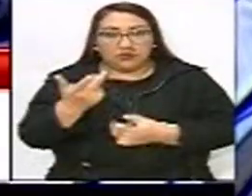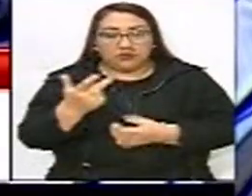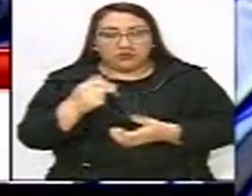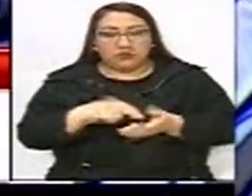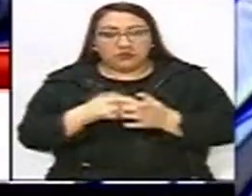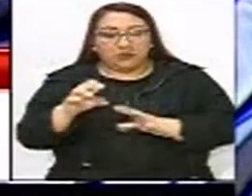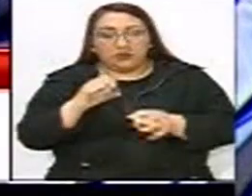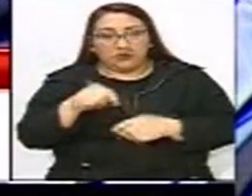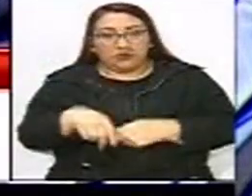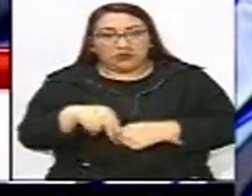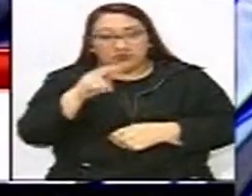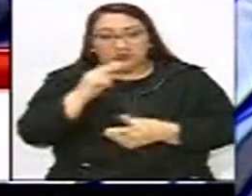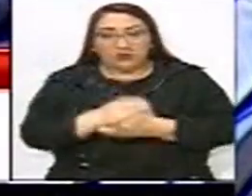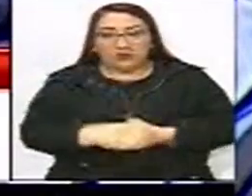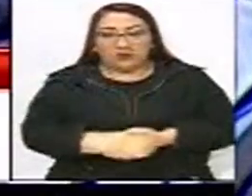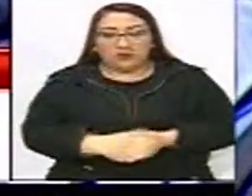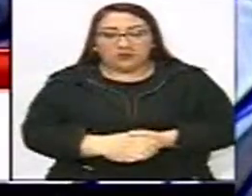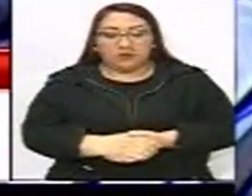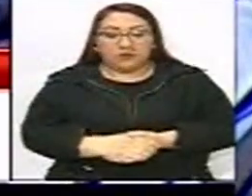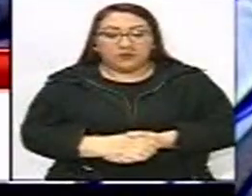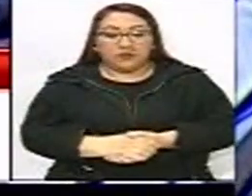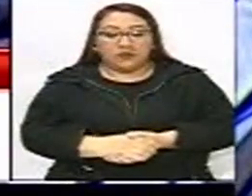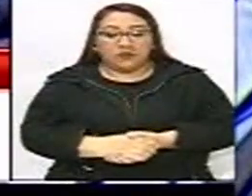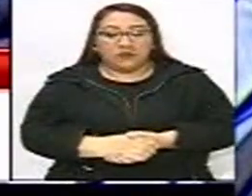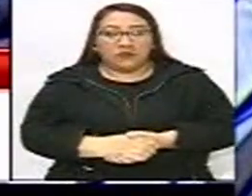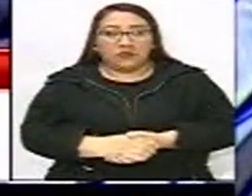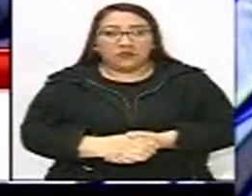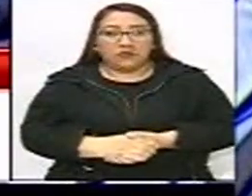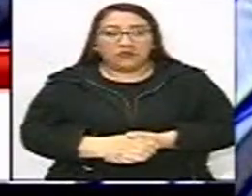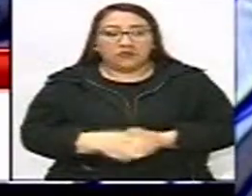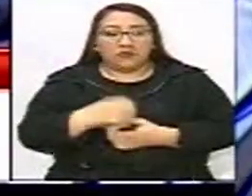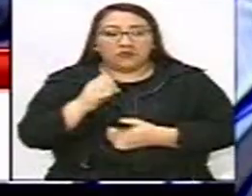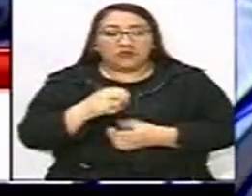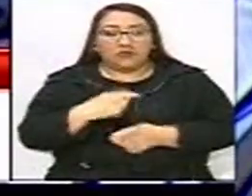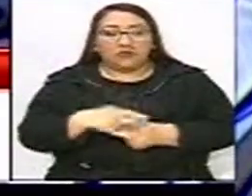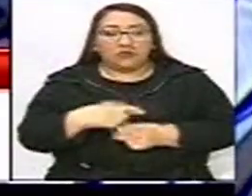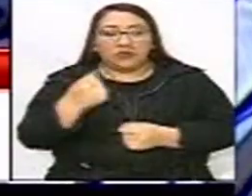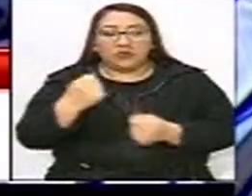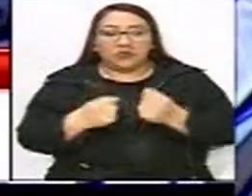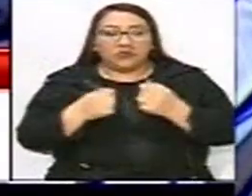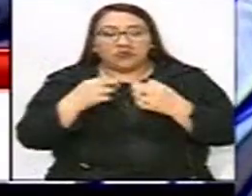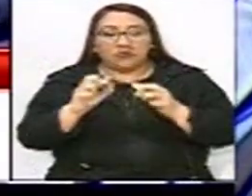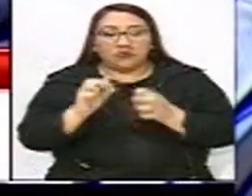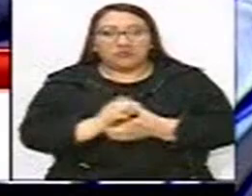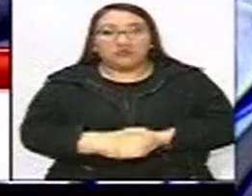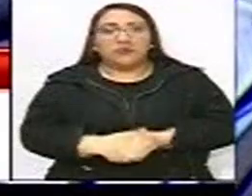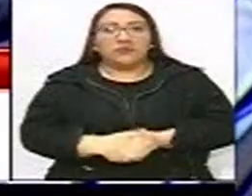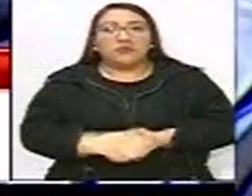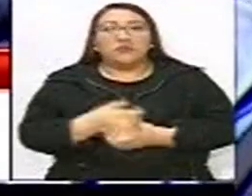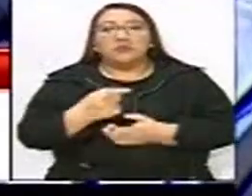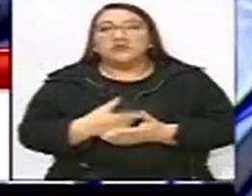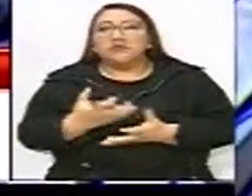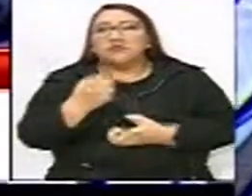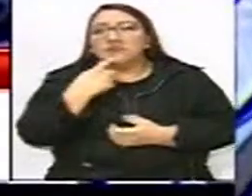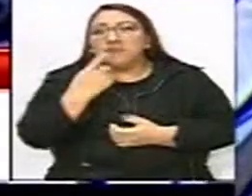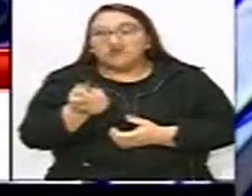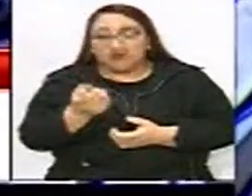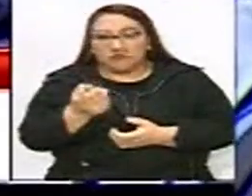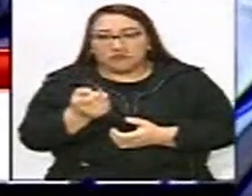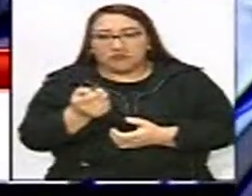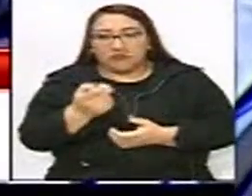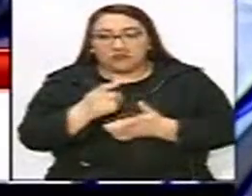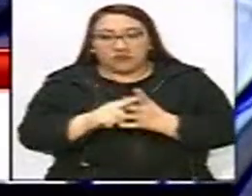arbitraje que se lleva aquí en el Perú, es decir, un arbitraje por el transporte público. ¿Qué quiero decir con esto?